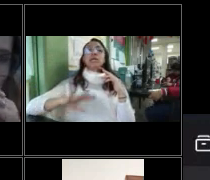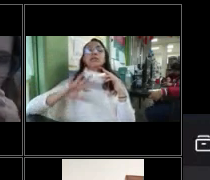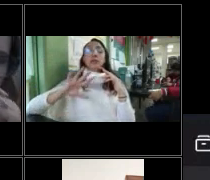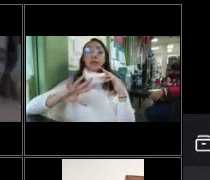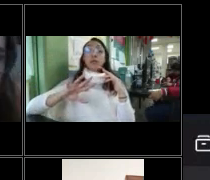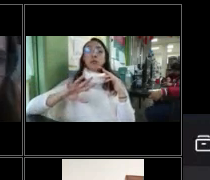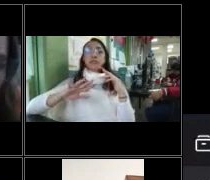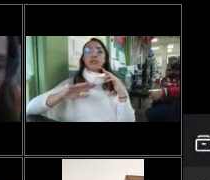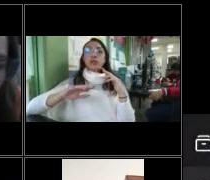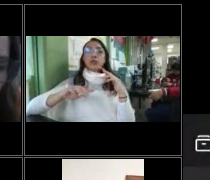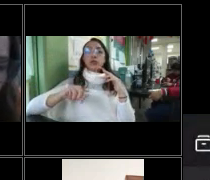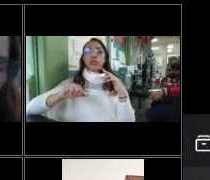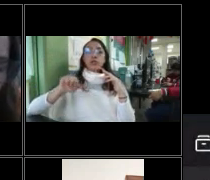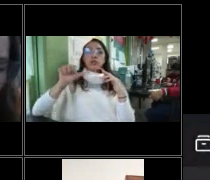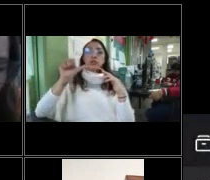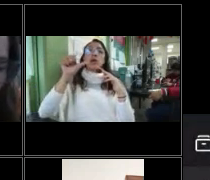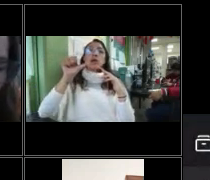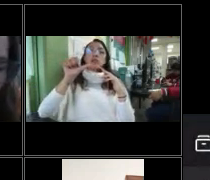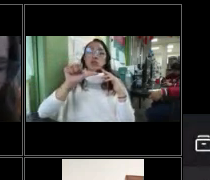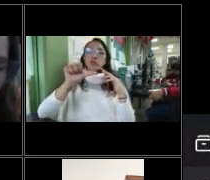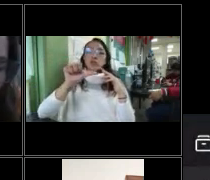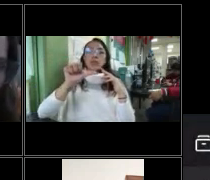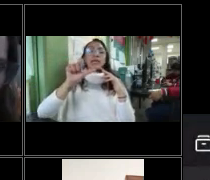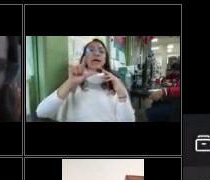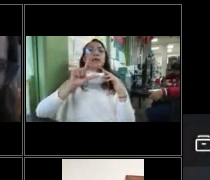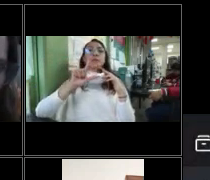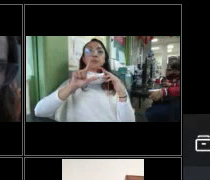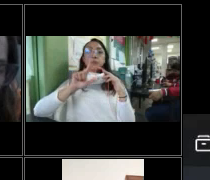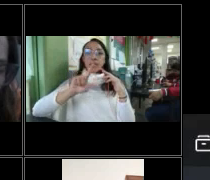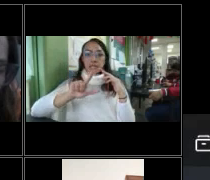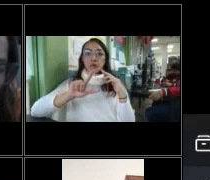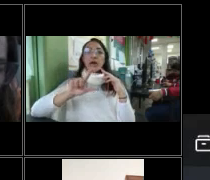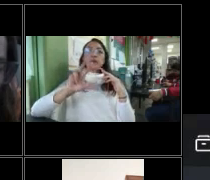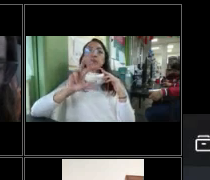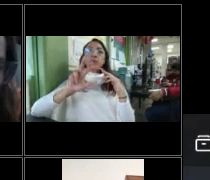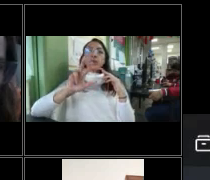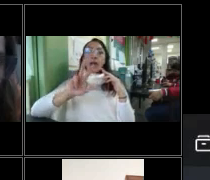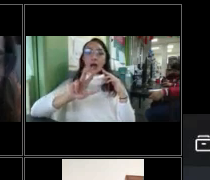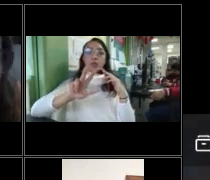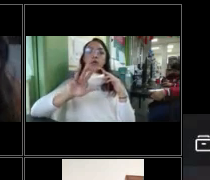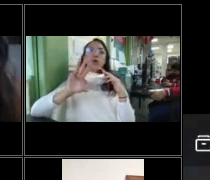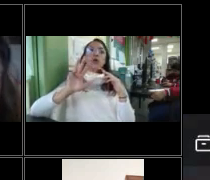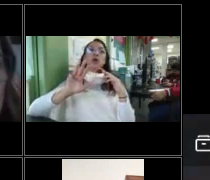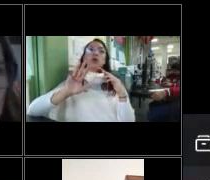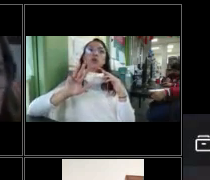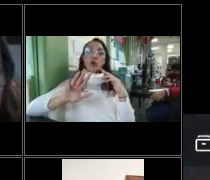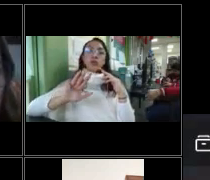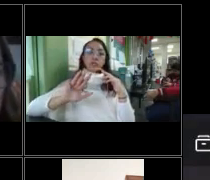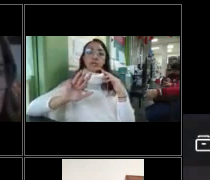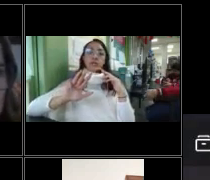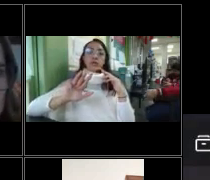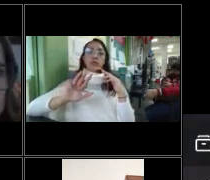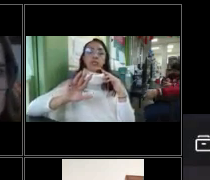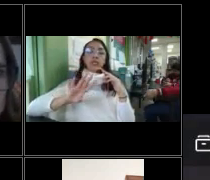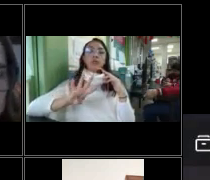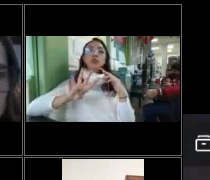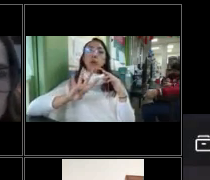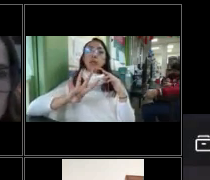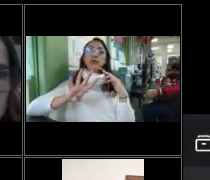eso? Trabajemos desde los contextos sociofamiliar, escolar, áulico,